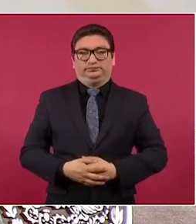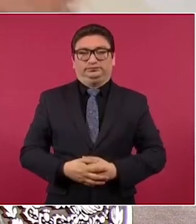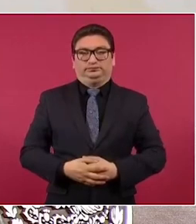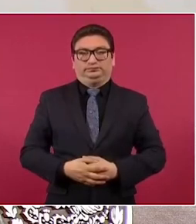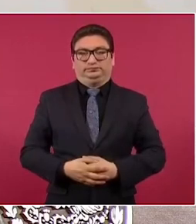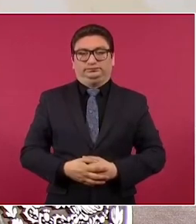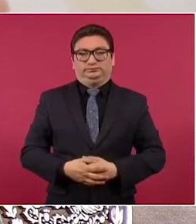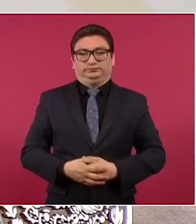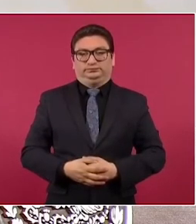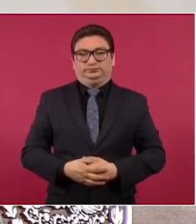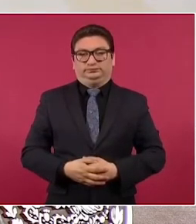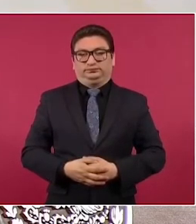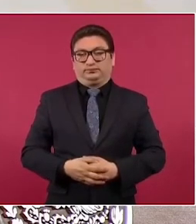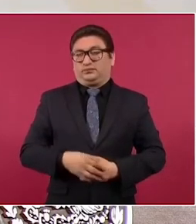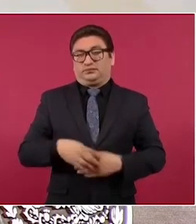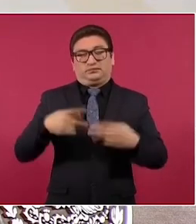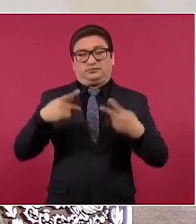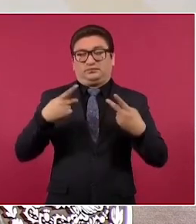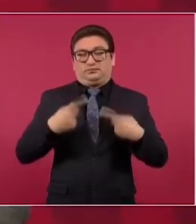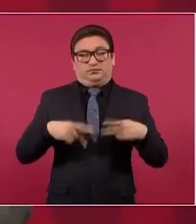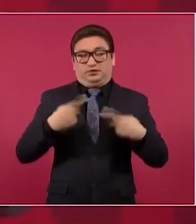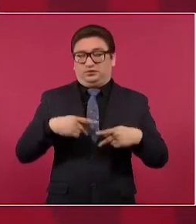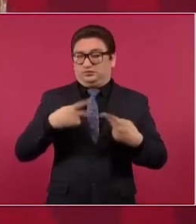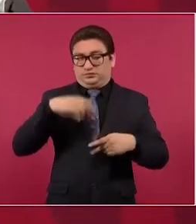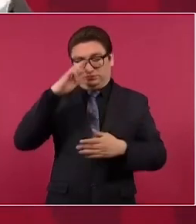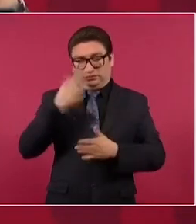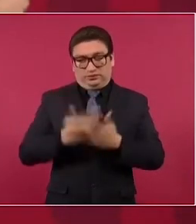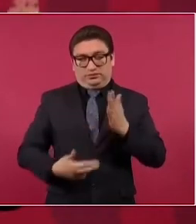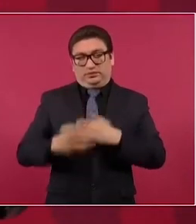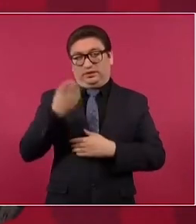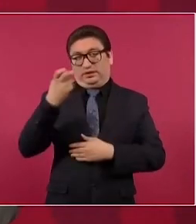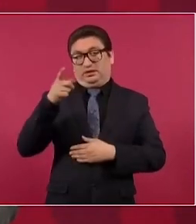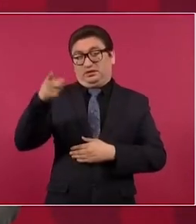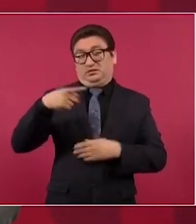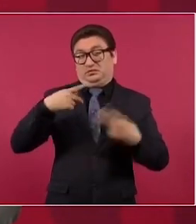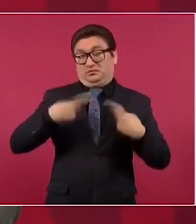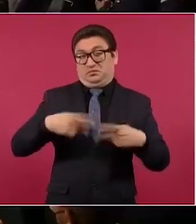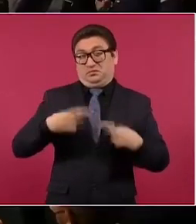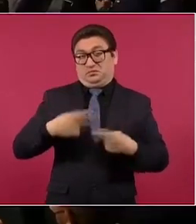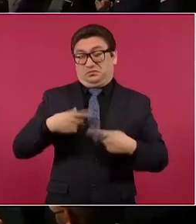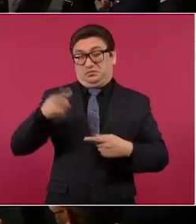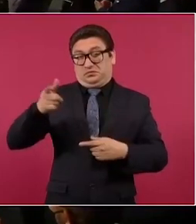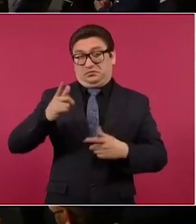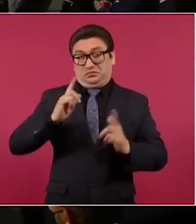que es algo totalmente inhumano. Puede ser que este señor hasta vaya